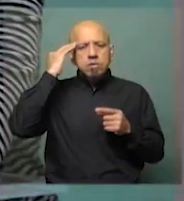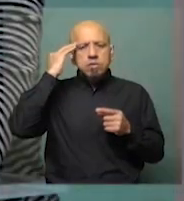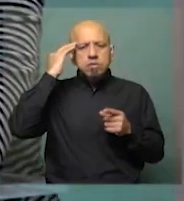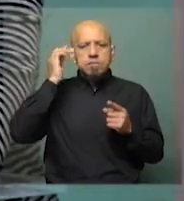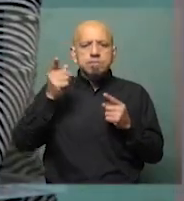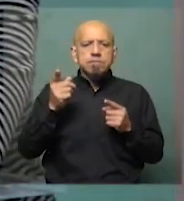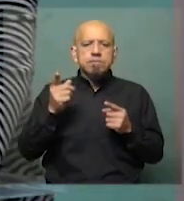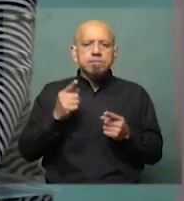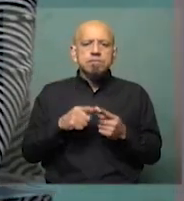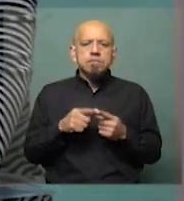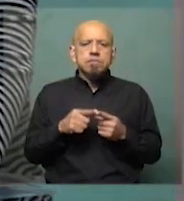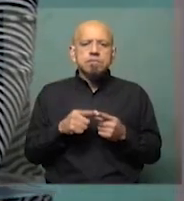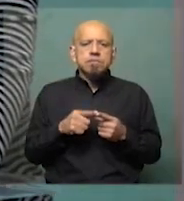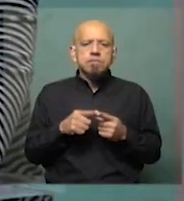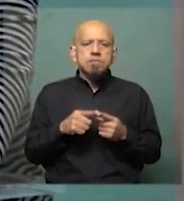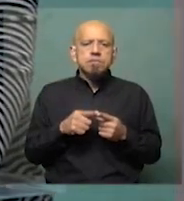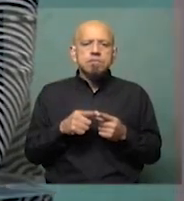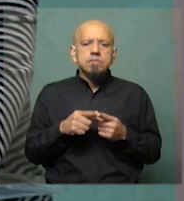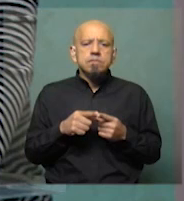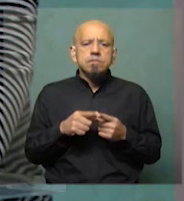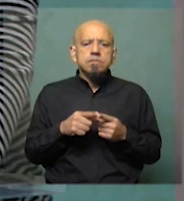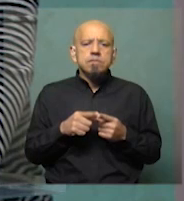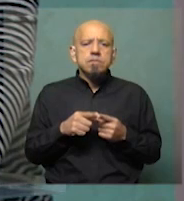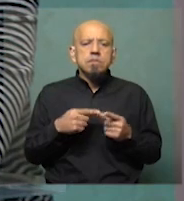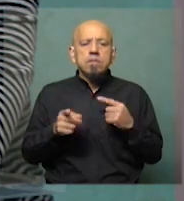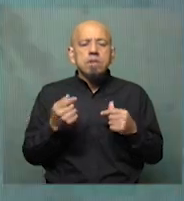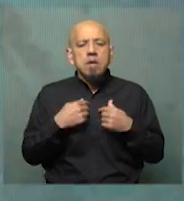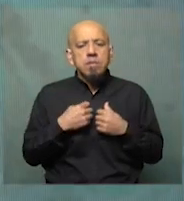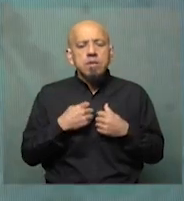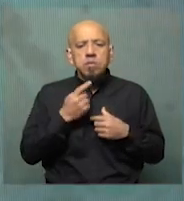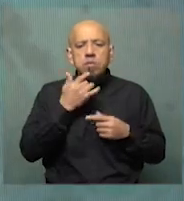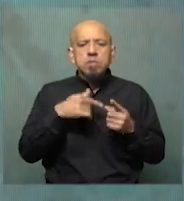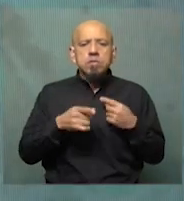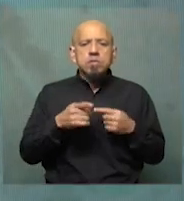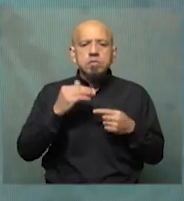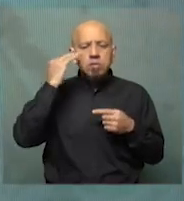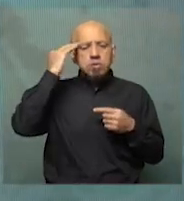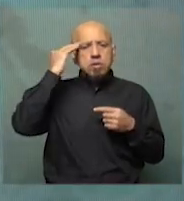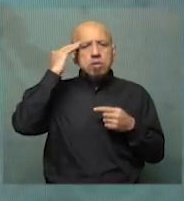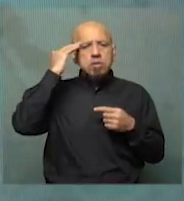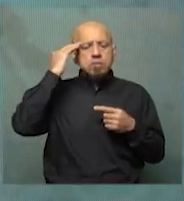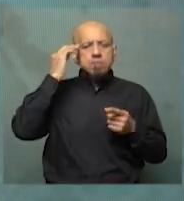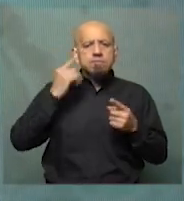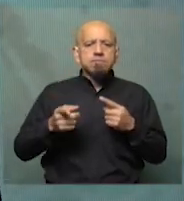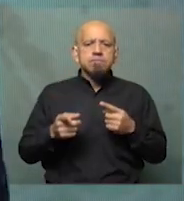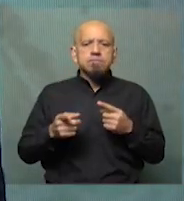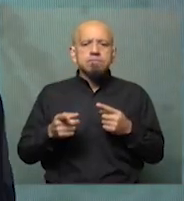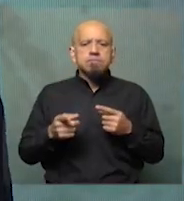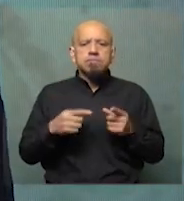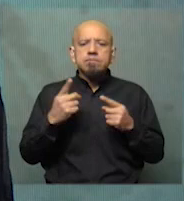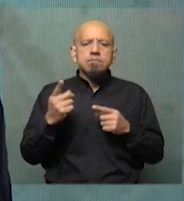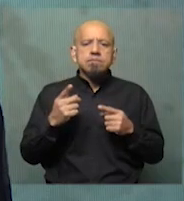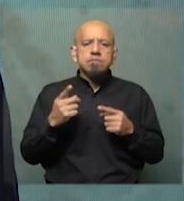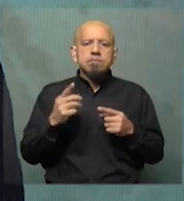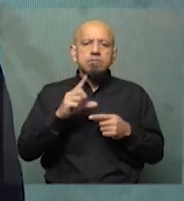en tu caso vos laburás como mucho más frecuentemente con eso, pero a mí me pasó que de memoria al principio me surgían unos pocos